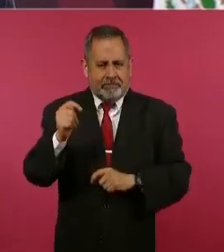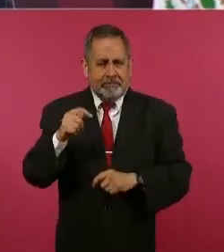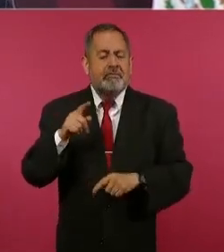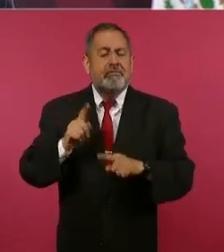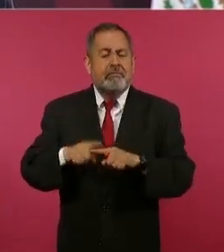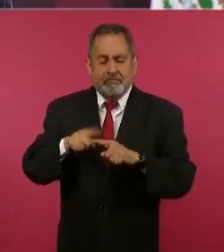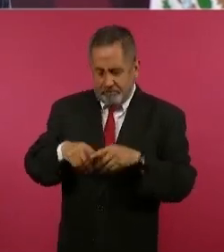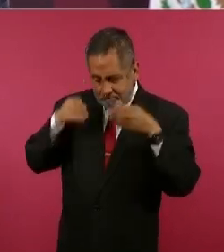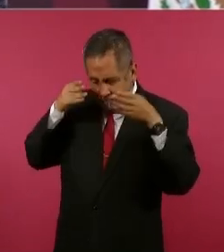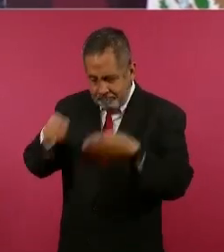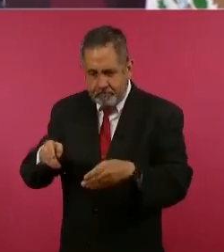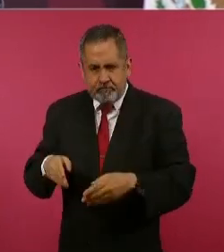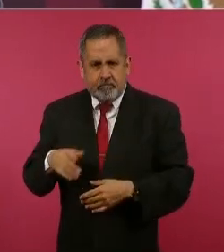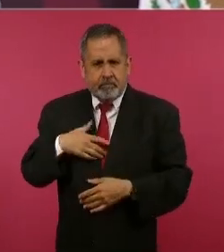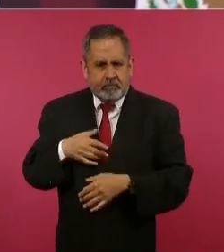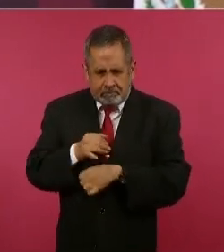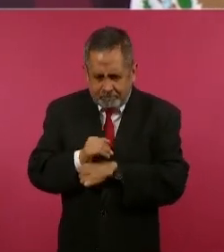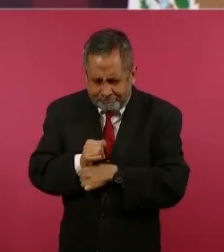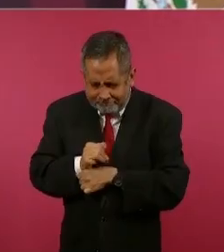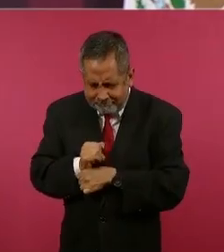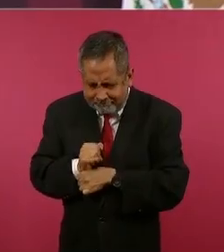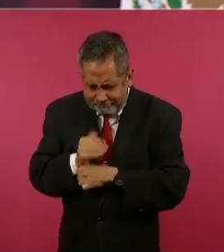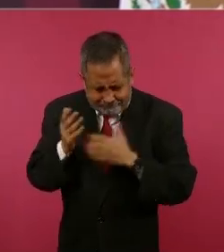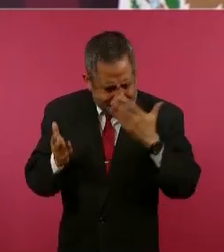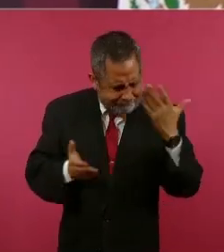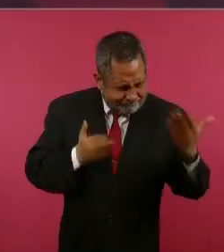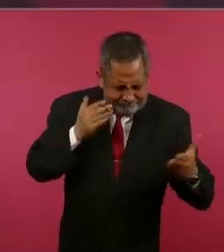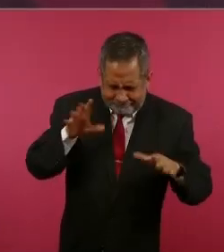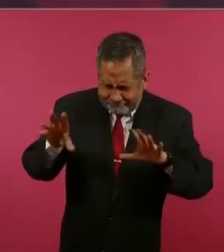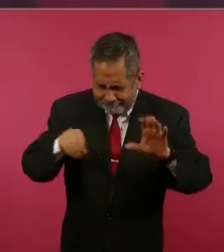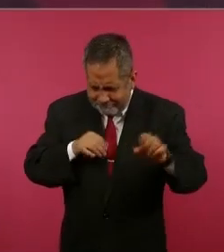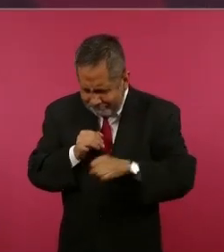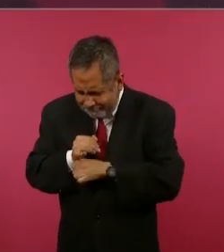Me voy a dedicar a hacer una investigación